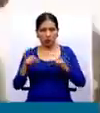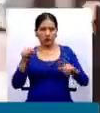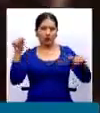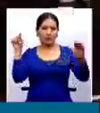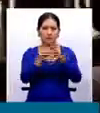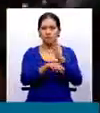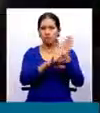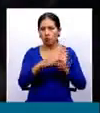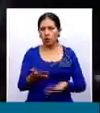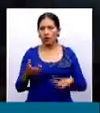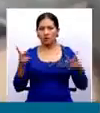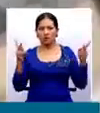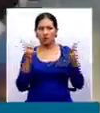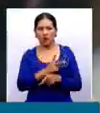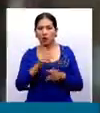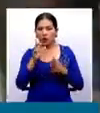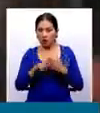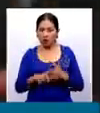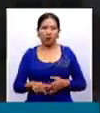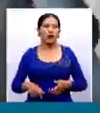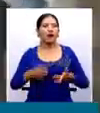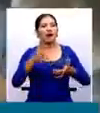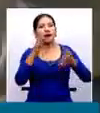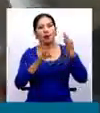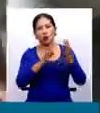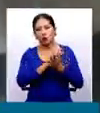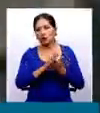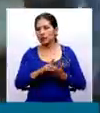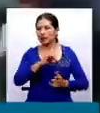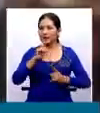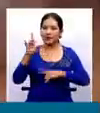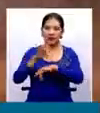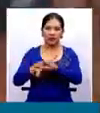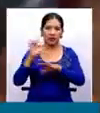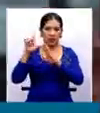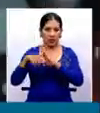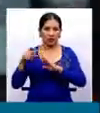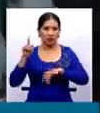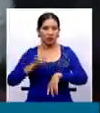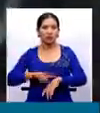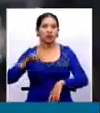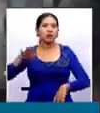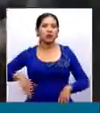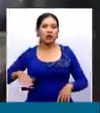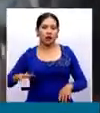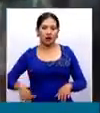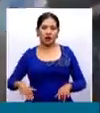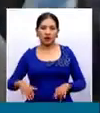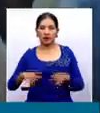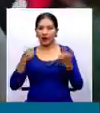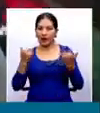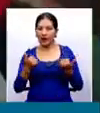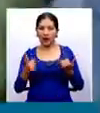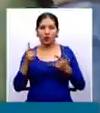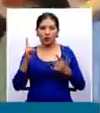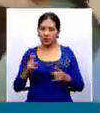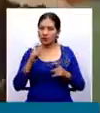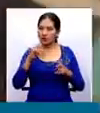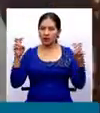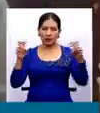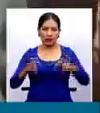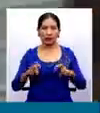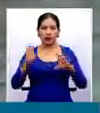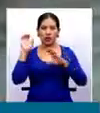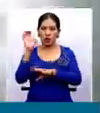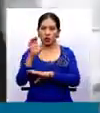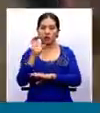consecuencias fatales para que ahí ya empiecen a sentarse y poder dialogar? ¿Qué está